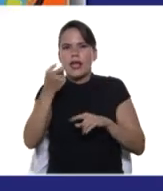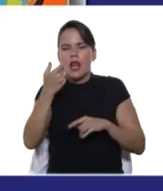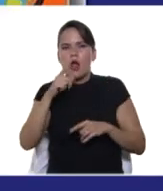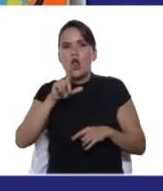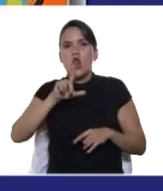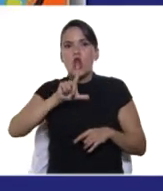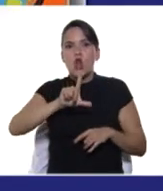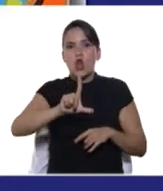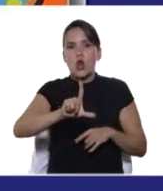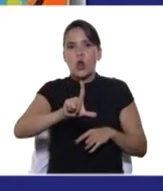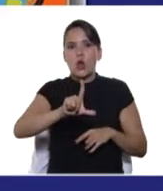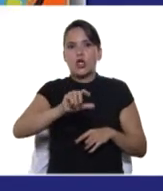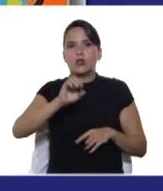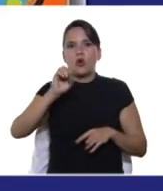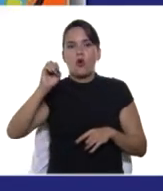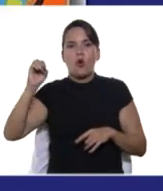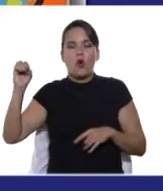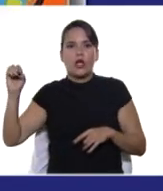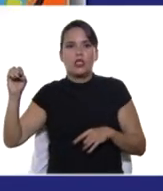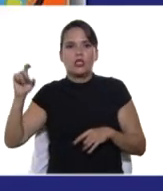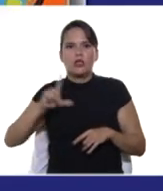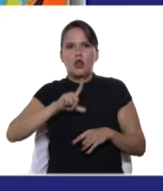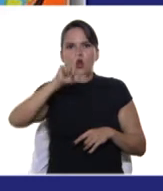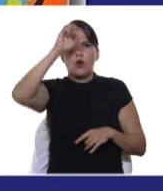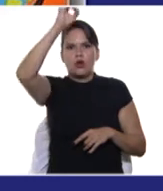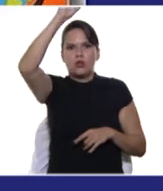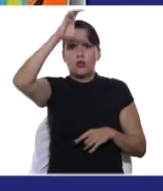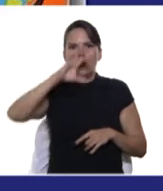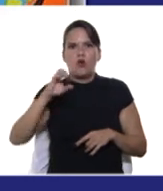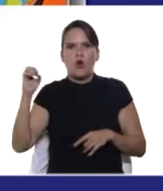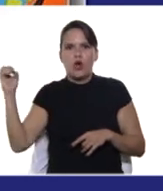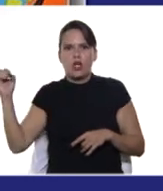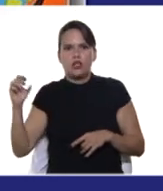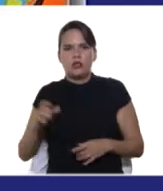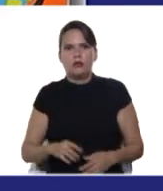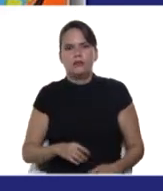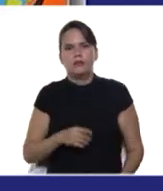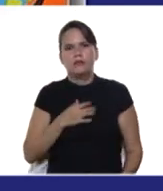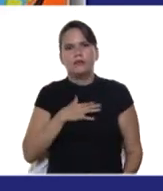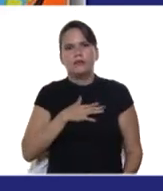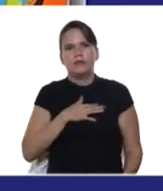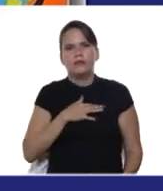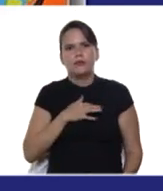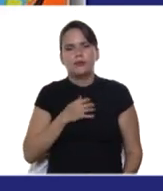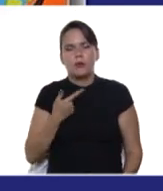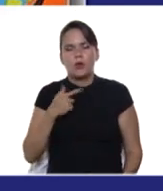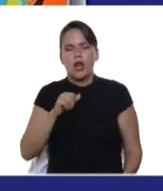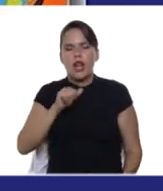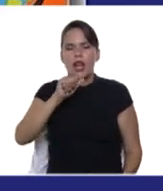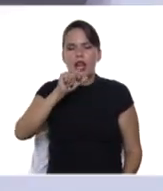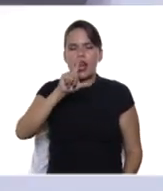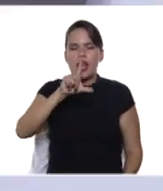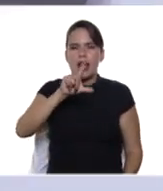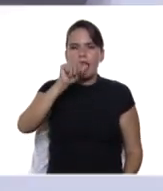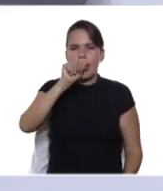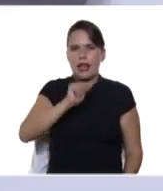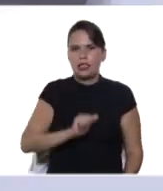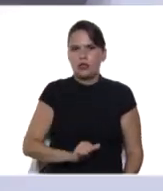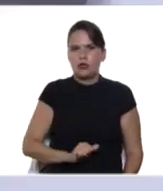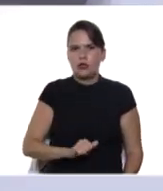y 73 grados de longitud oeste. Ahora vamos con las latitudes,